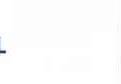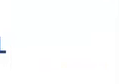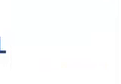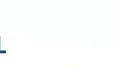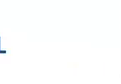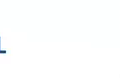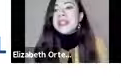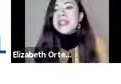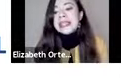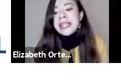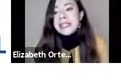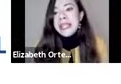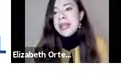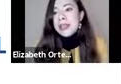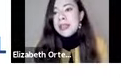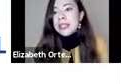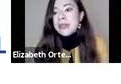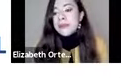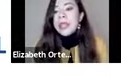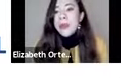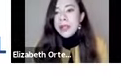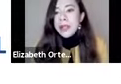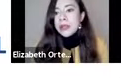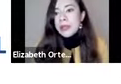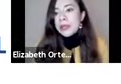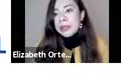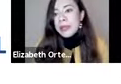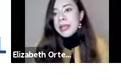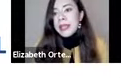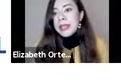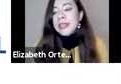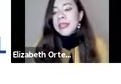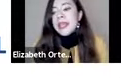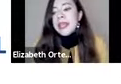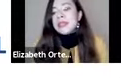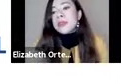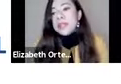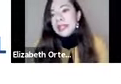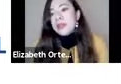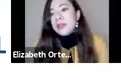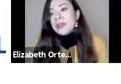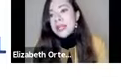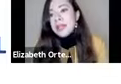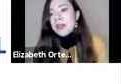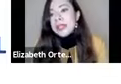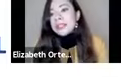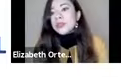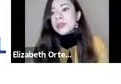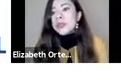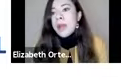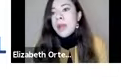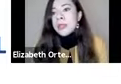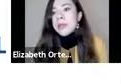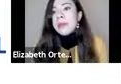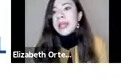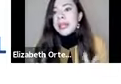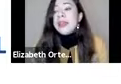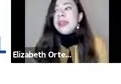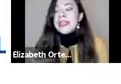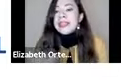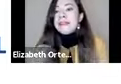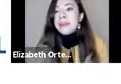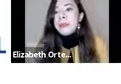no reconoce dónde está esa área de visión. Por eso lo que comentaba Eli, es importante contar con este estudio de un campo visual para